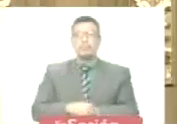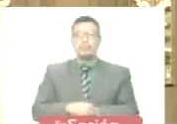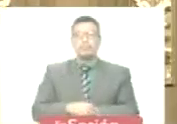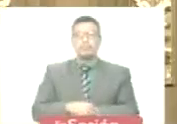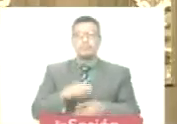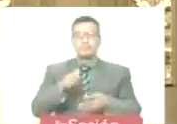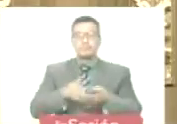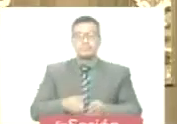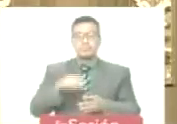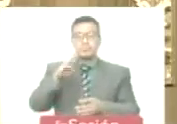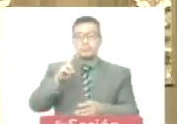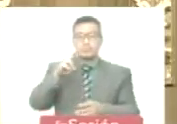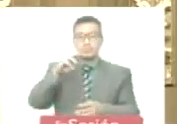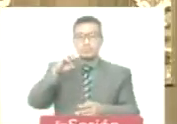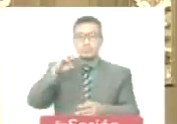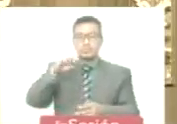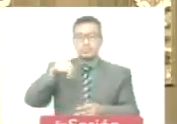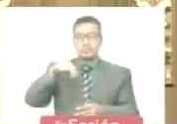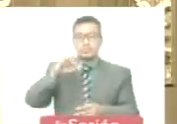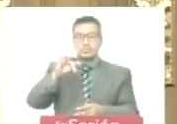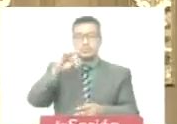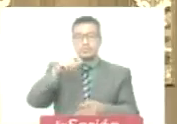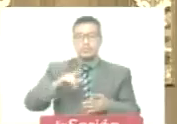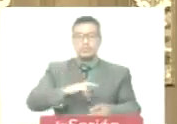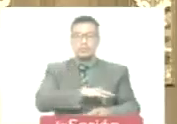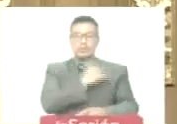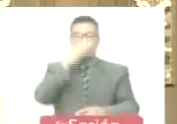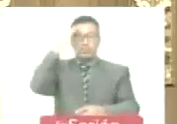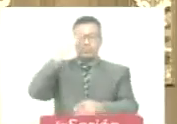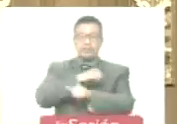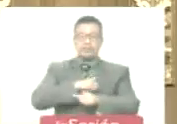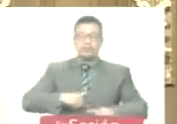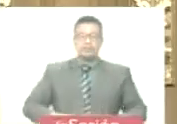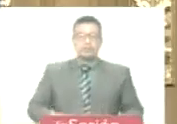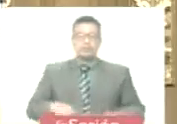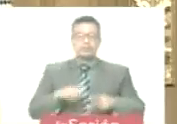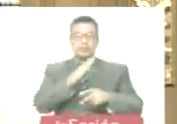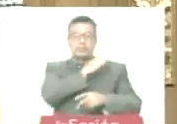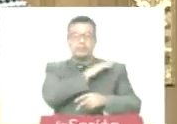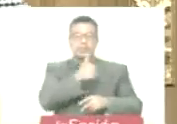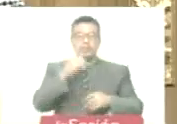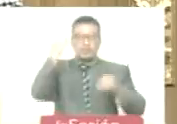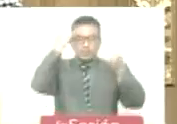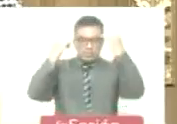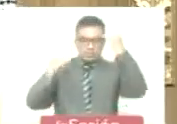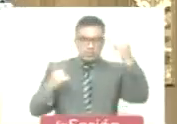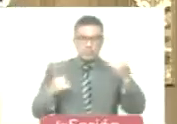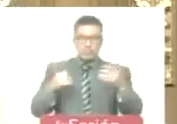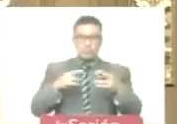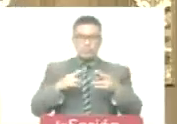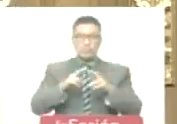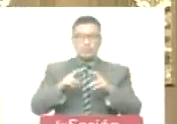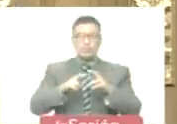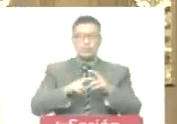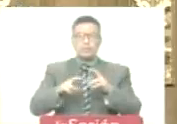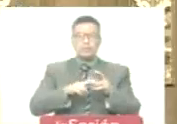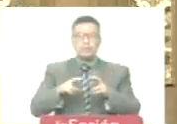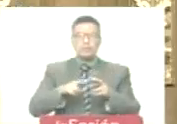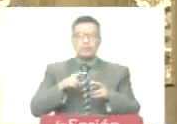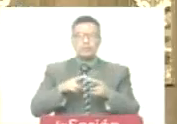egresado de la UNEFA y de la Universidad Militar en gerencia logística y relaciones